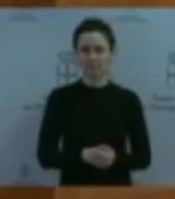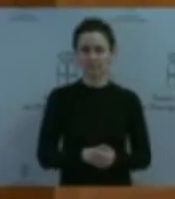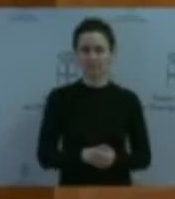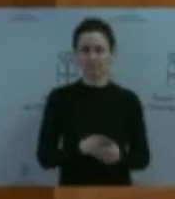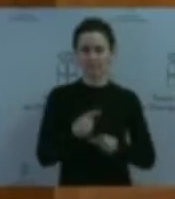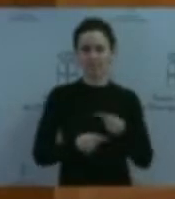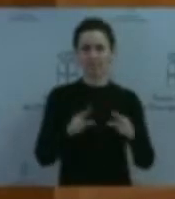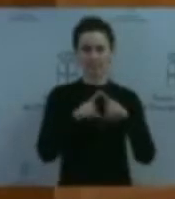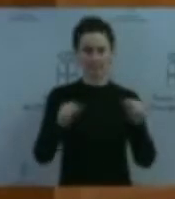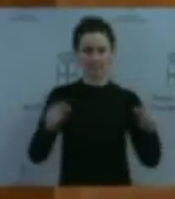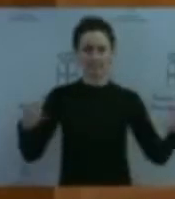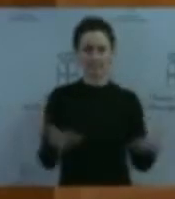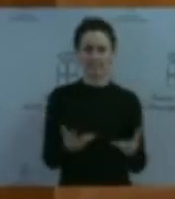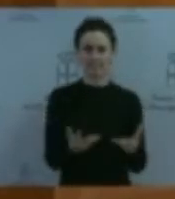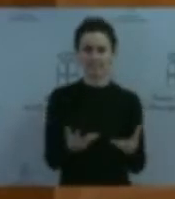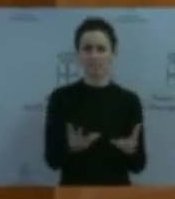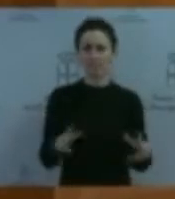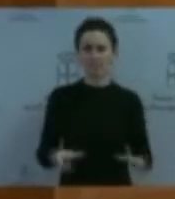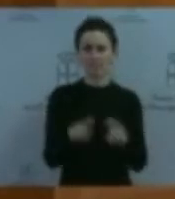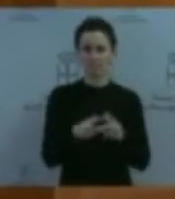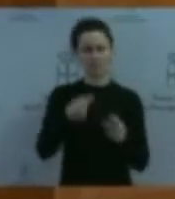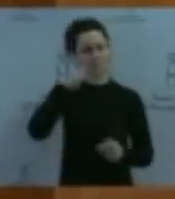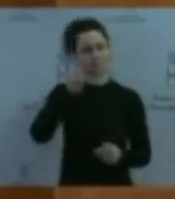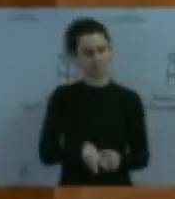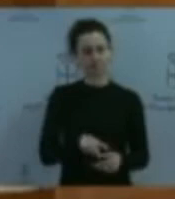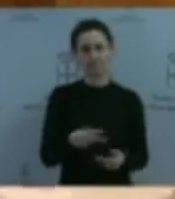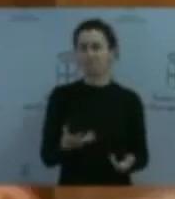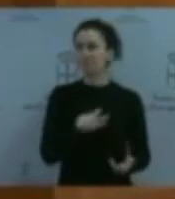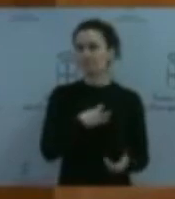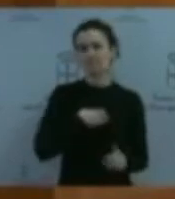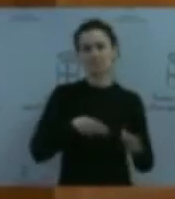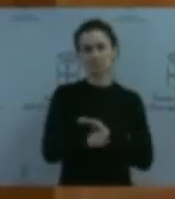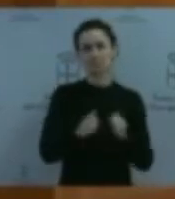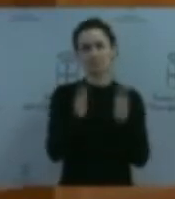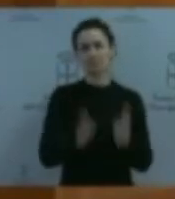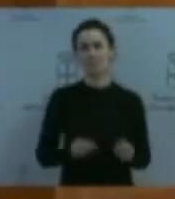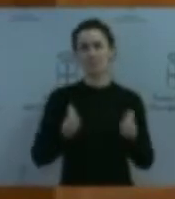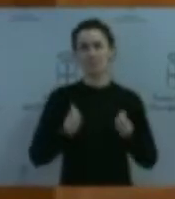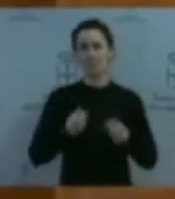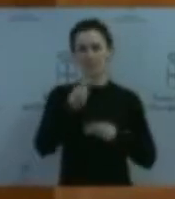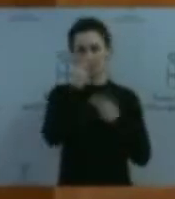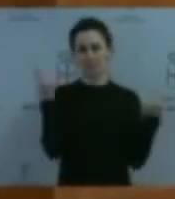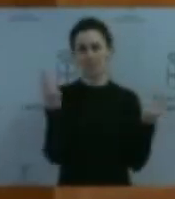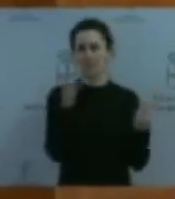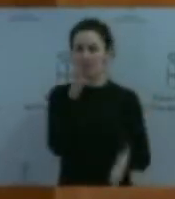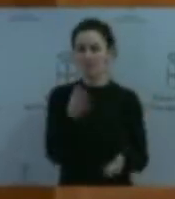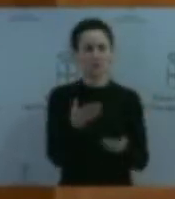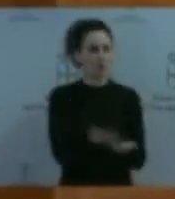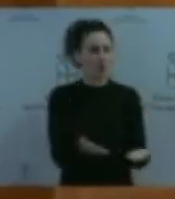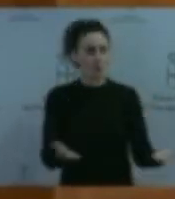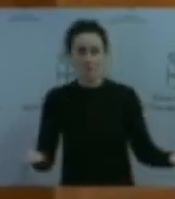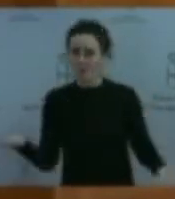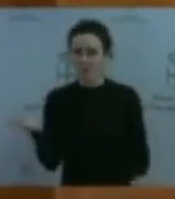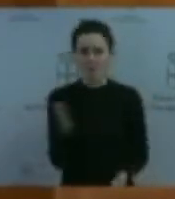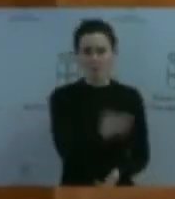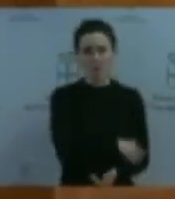social reconocida no han podido acceder a una vivienda pública por falta de disponibilidad de vacantes. Por cada nueva